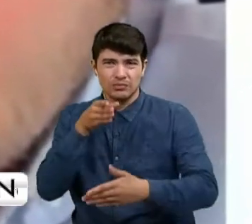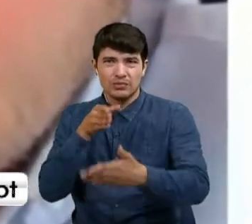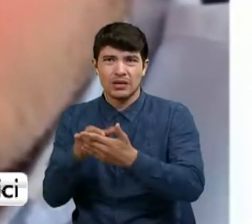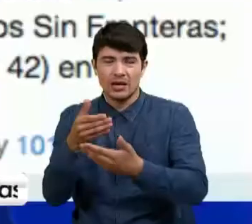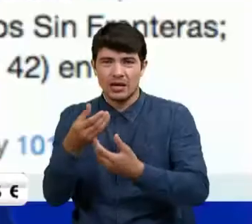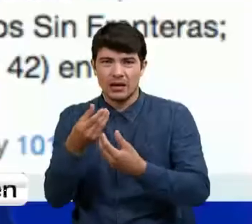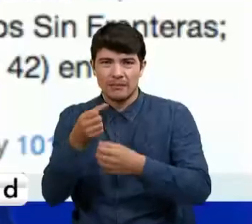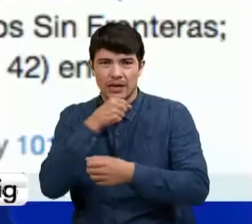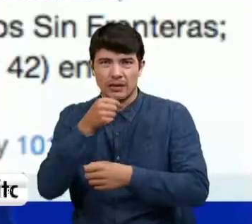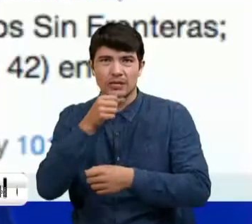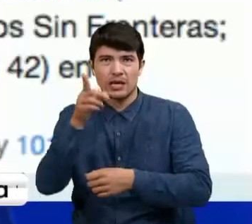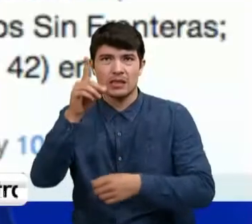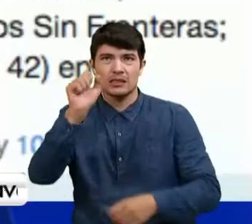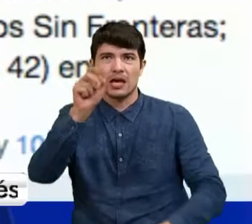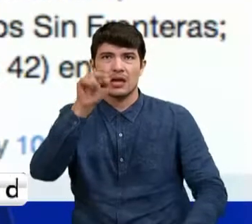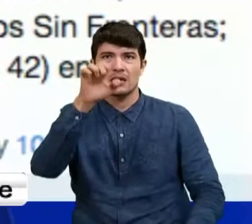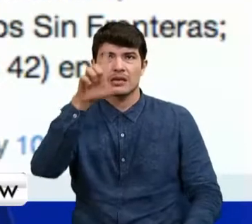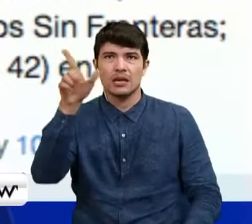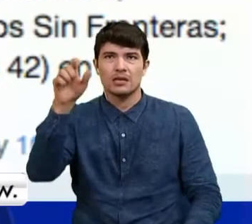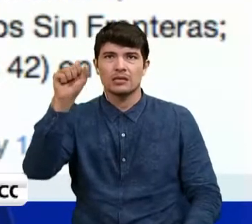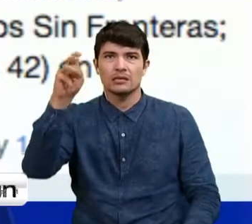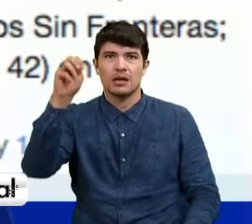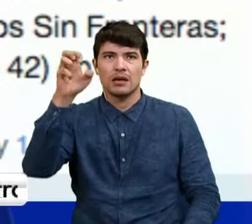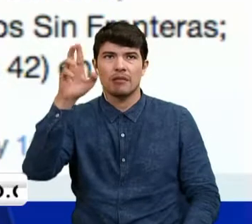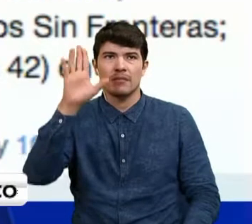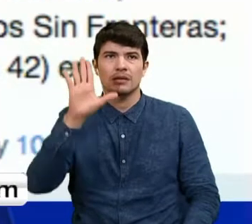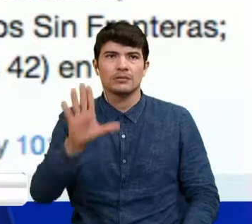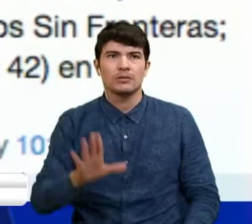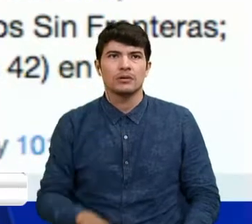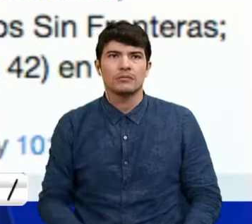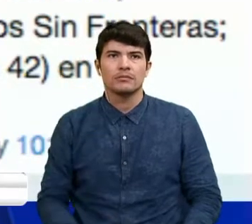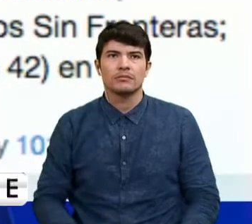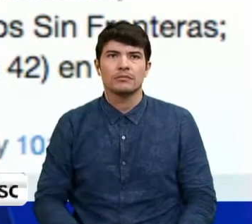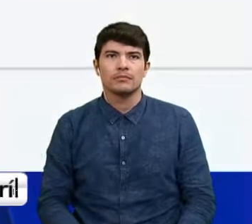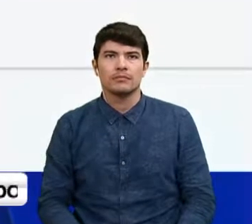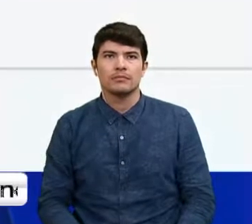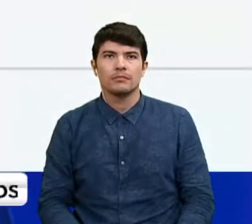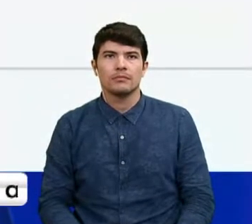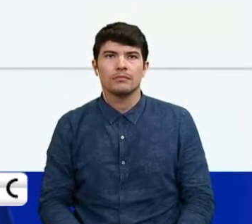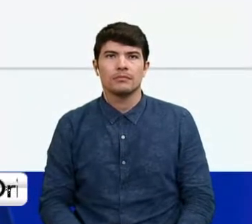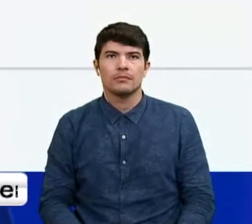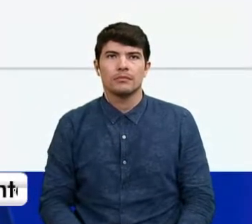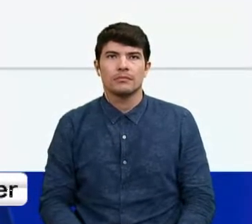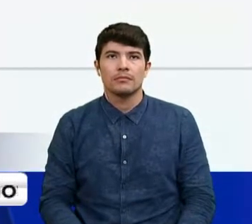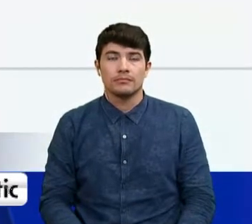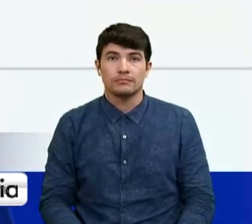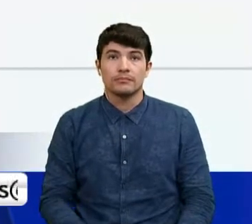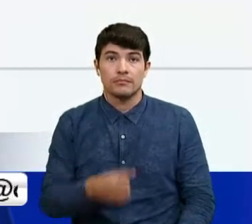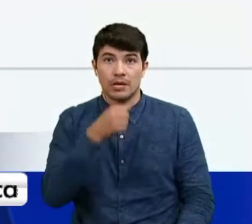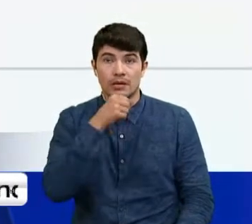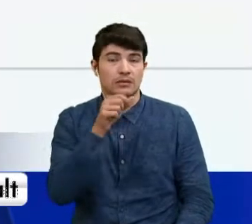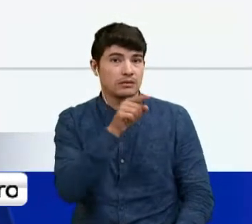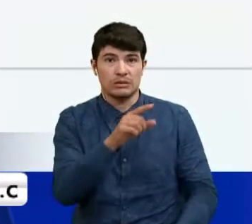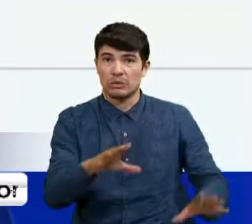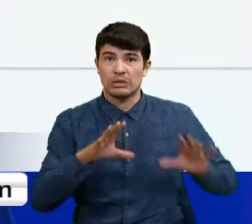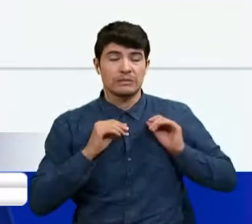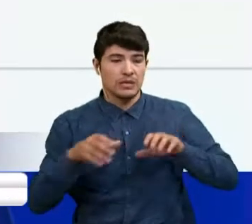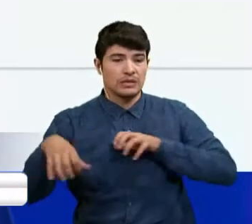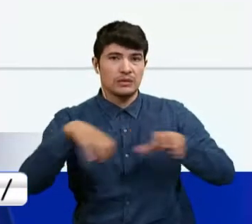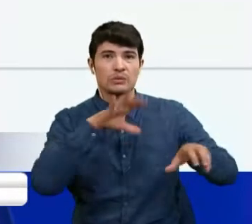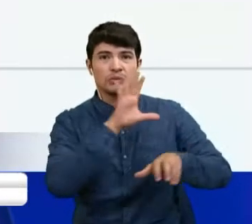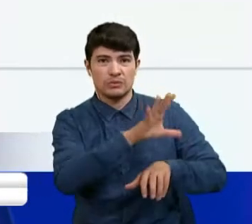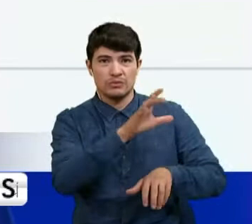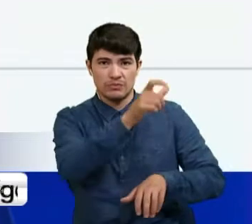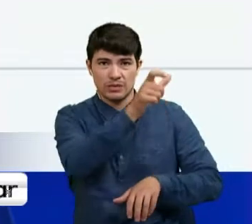daniel samper son una clara demostración de agravio a la libertad de prensa periodistas de la región rechazaron la actitud del senador